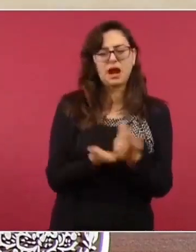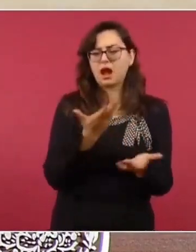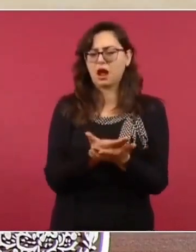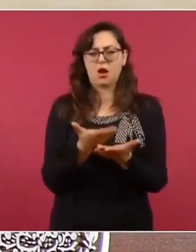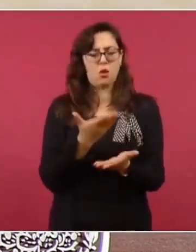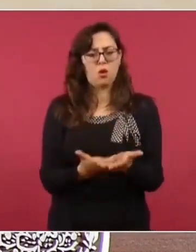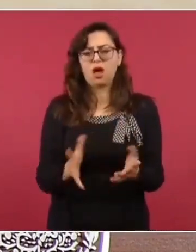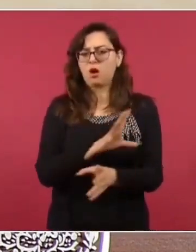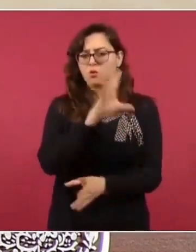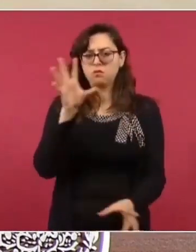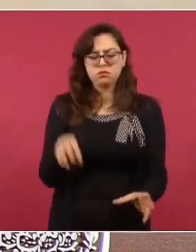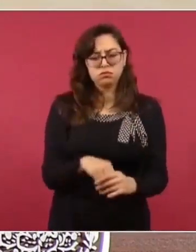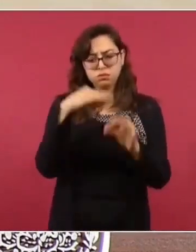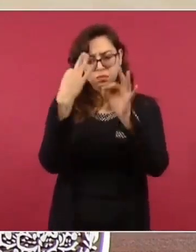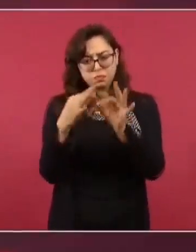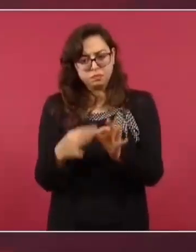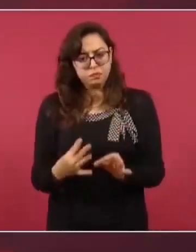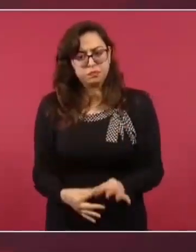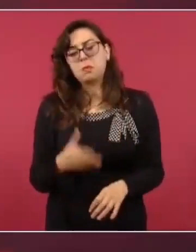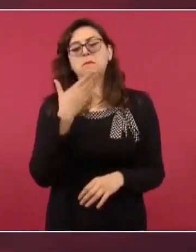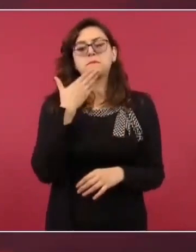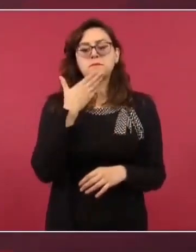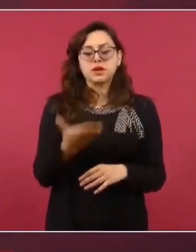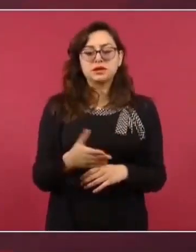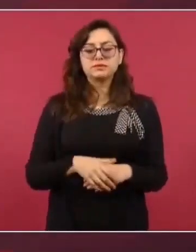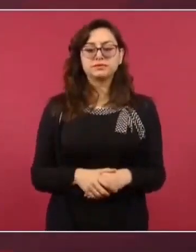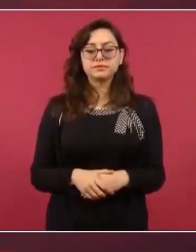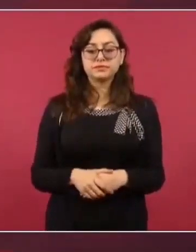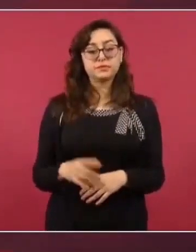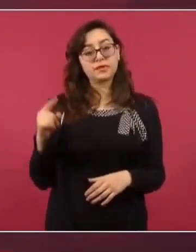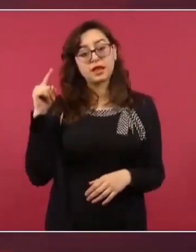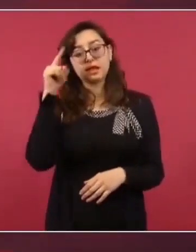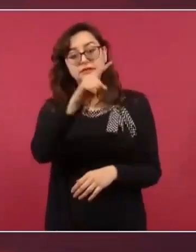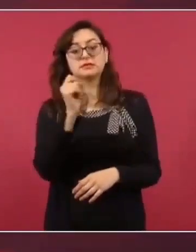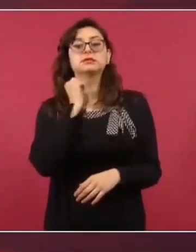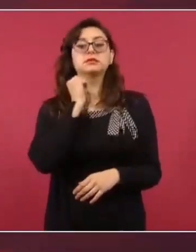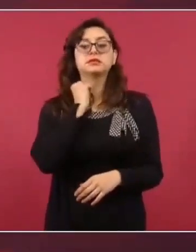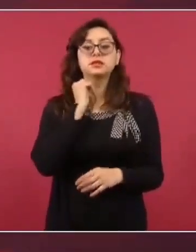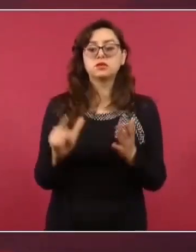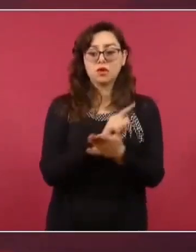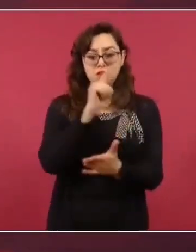Ya se aprobó en el Senado esta reforma,